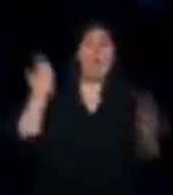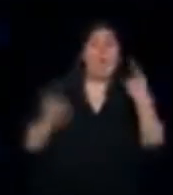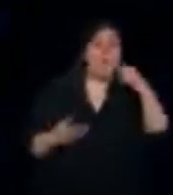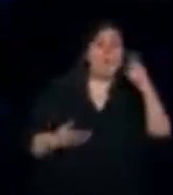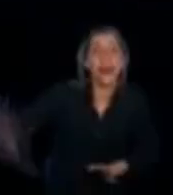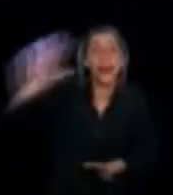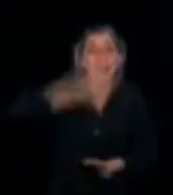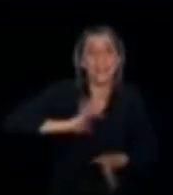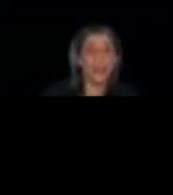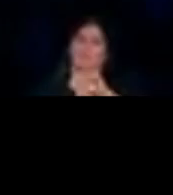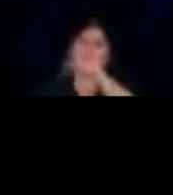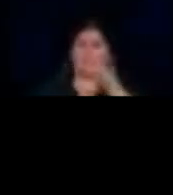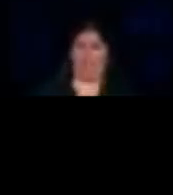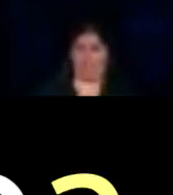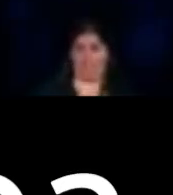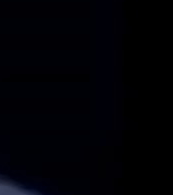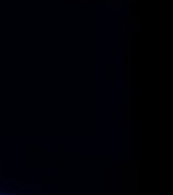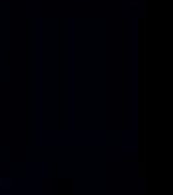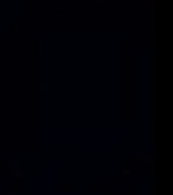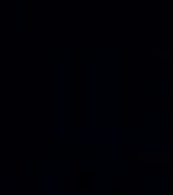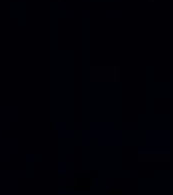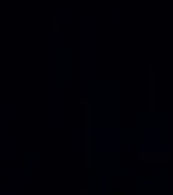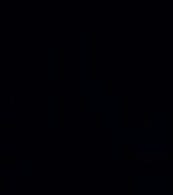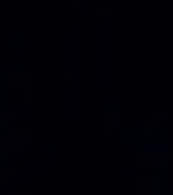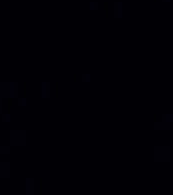por lo tanto es culpa